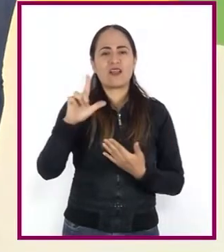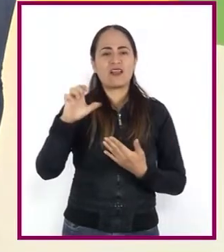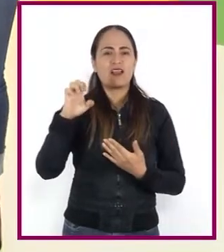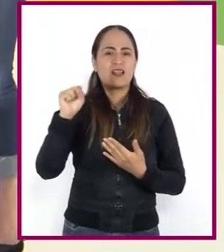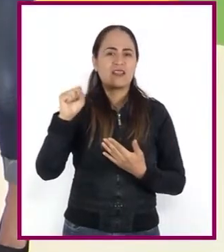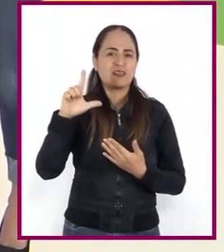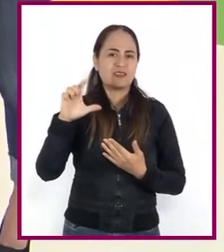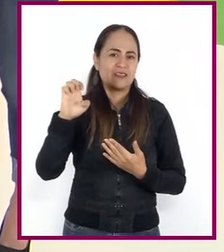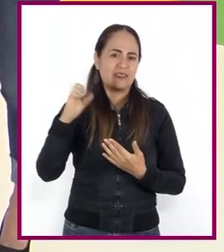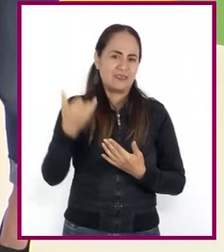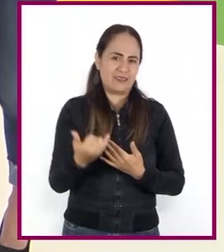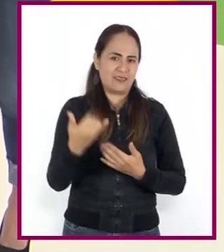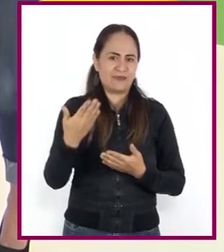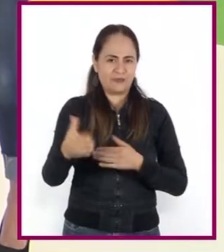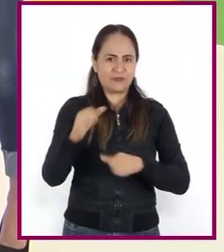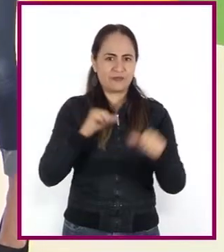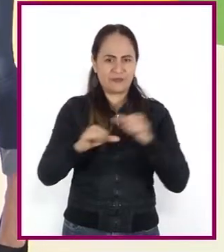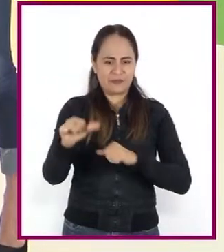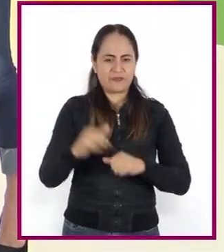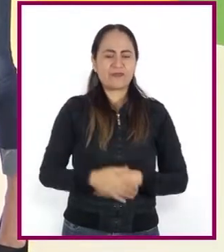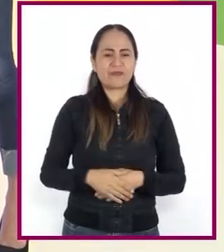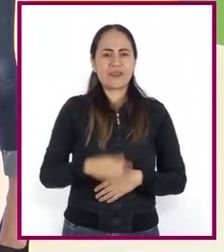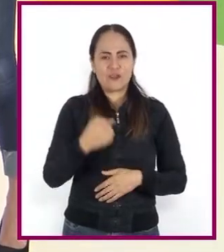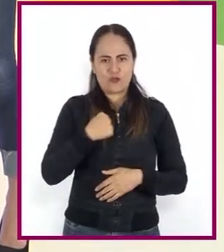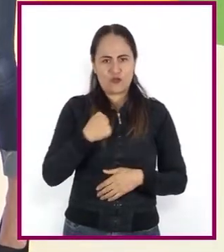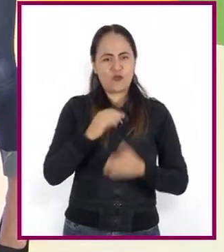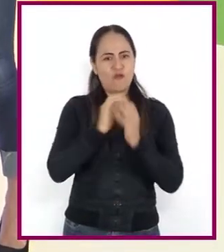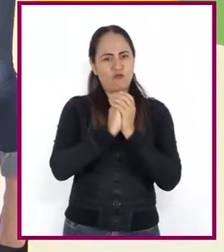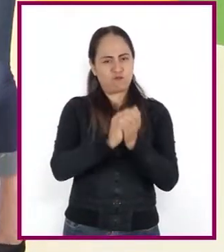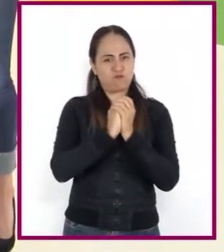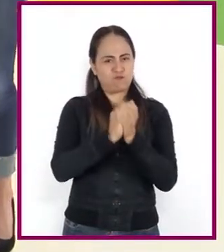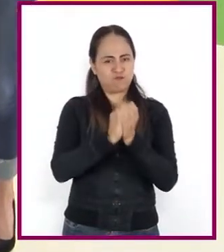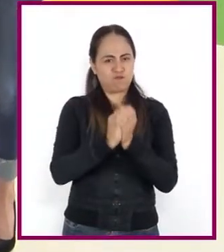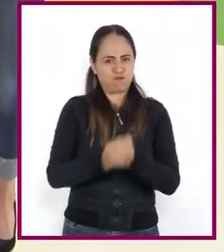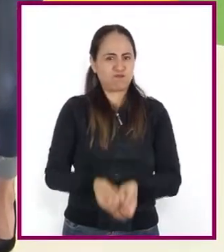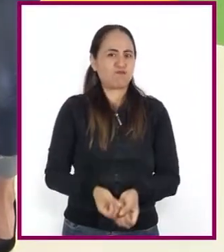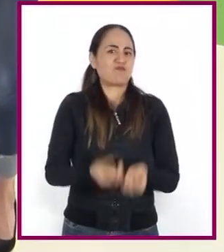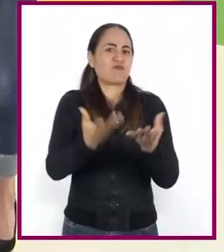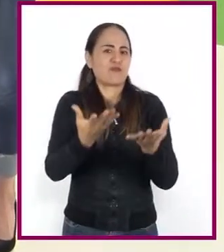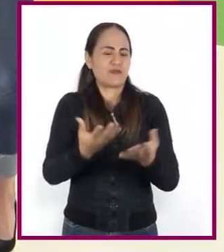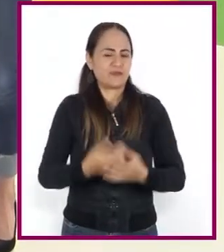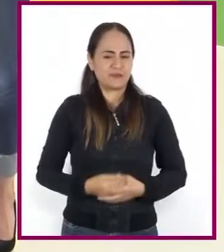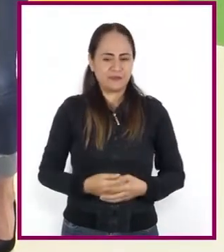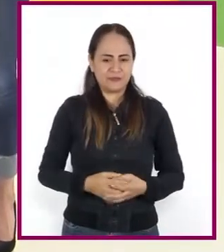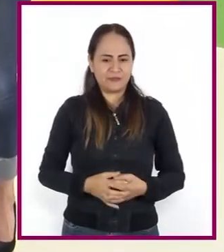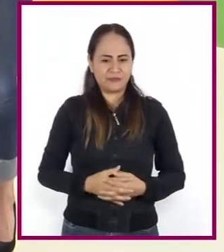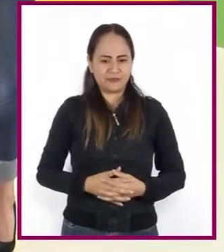Muy bien, ahora voy a lanzar los dados.